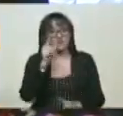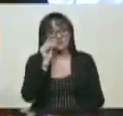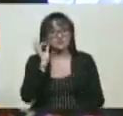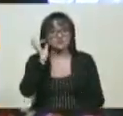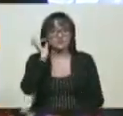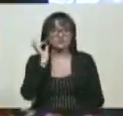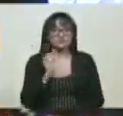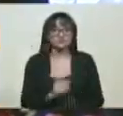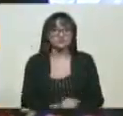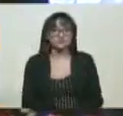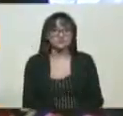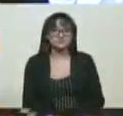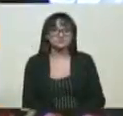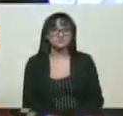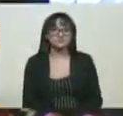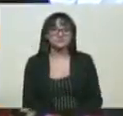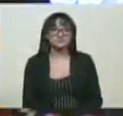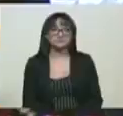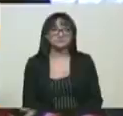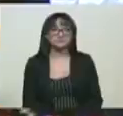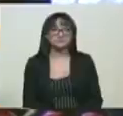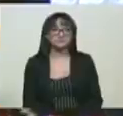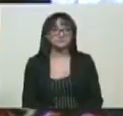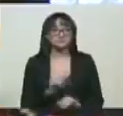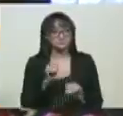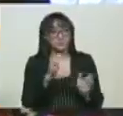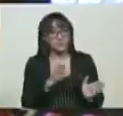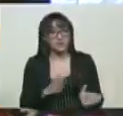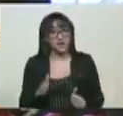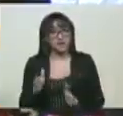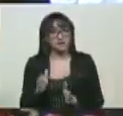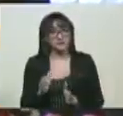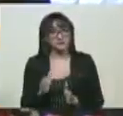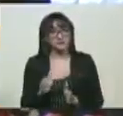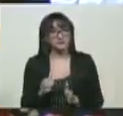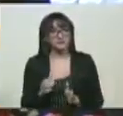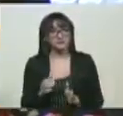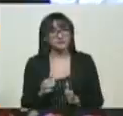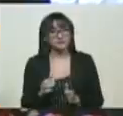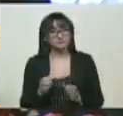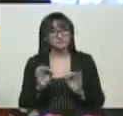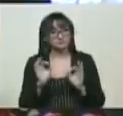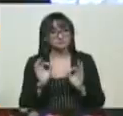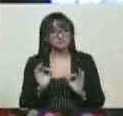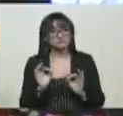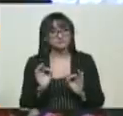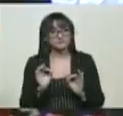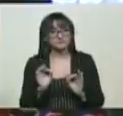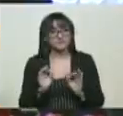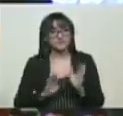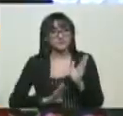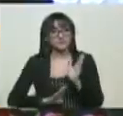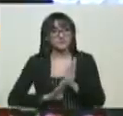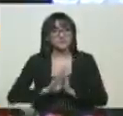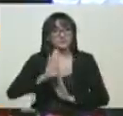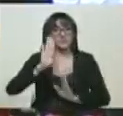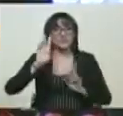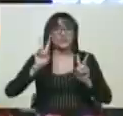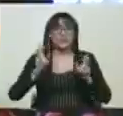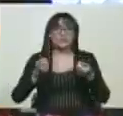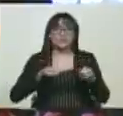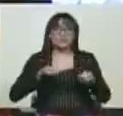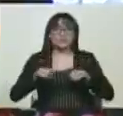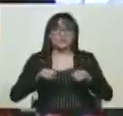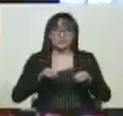trabajadoras. Y con este plan vamos a desatar el crecimiento de una nueva